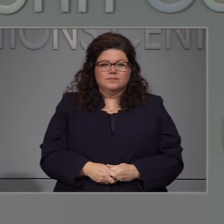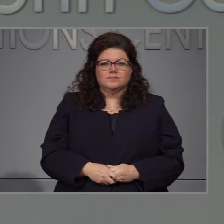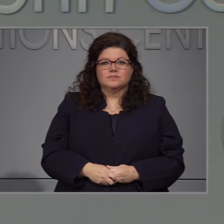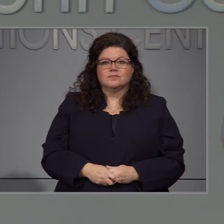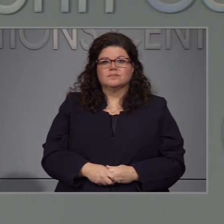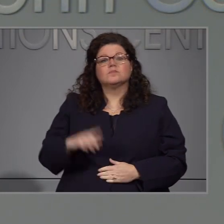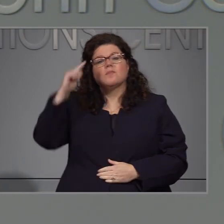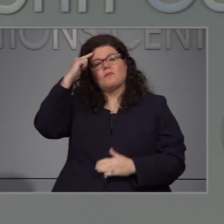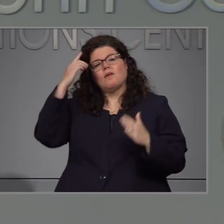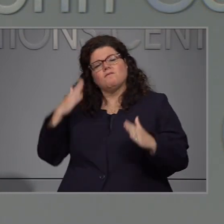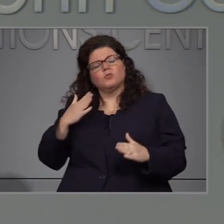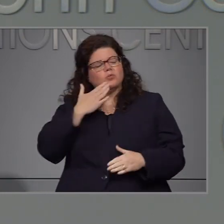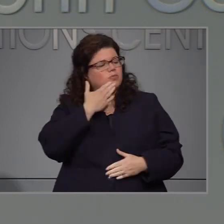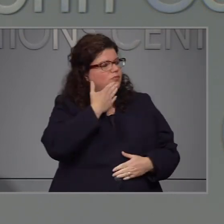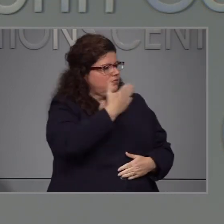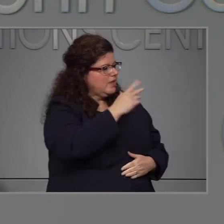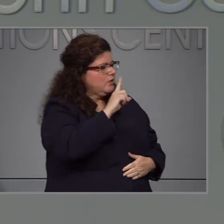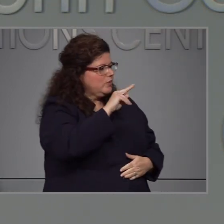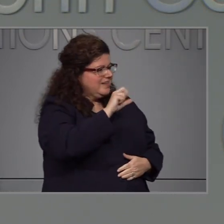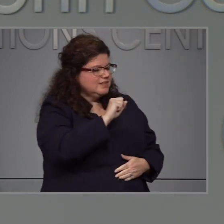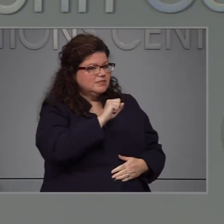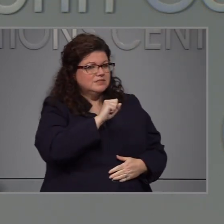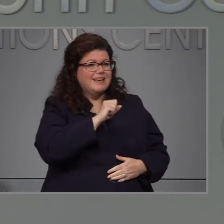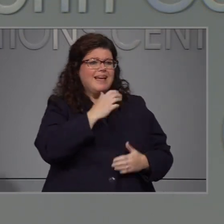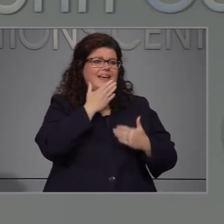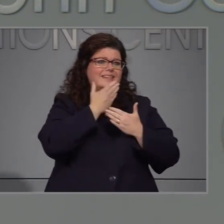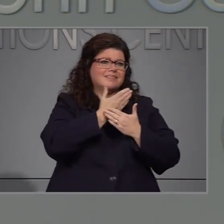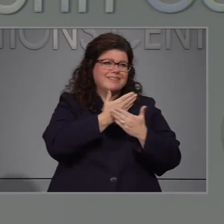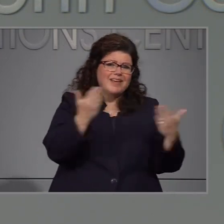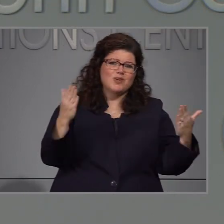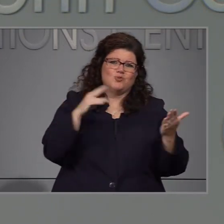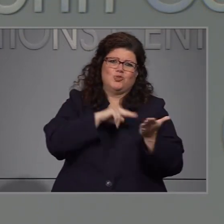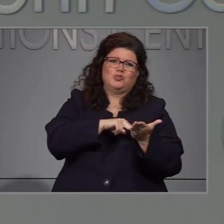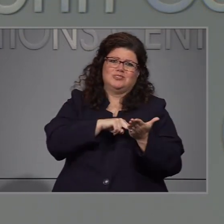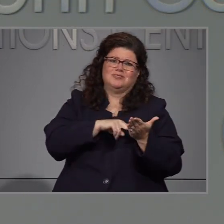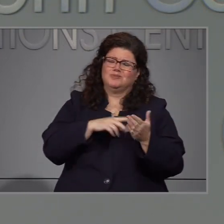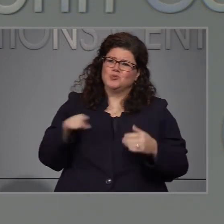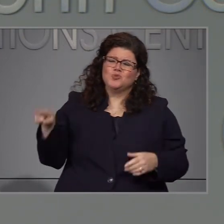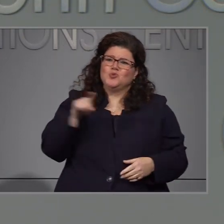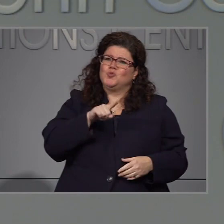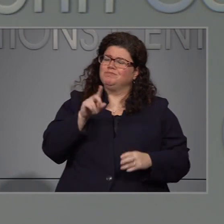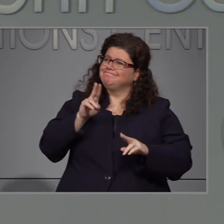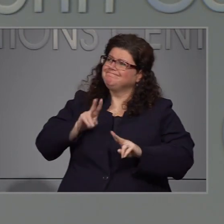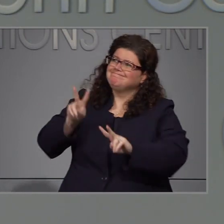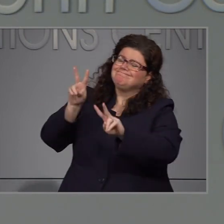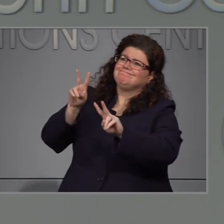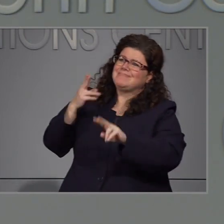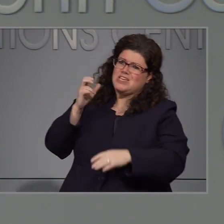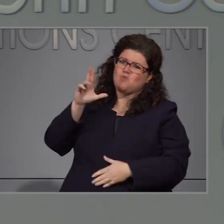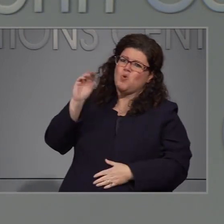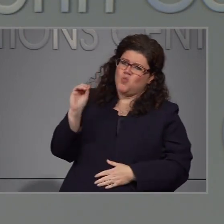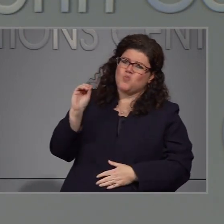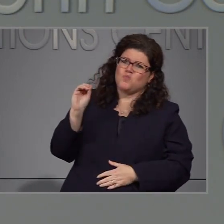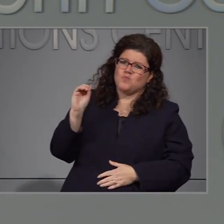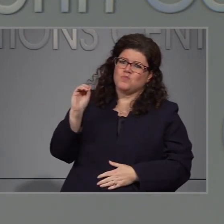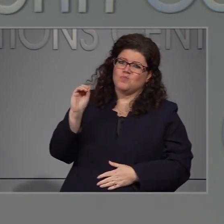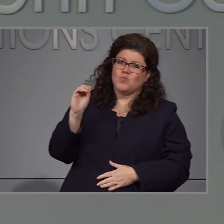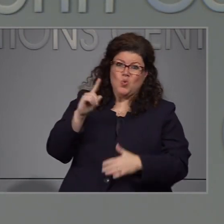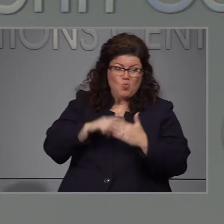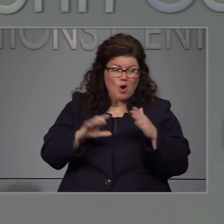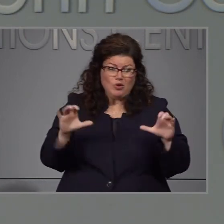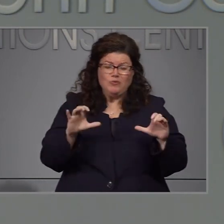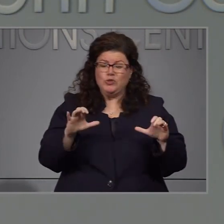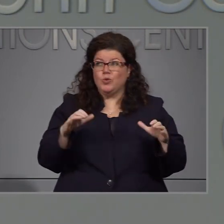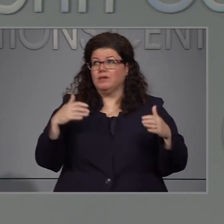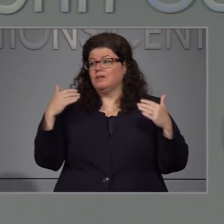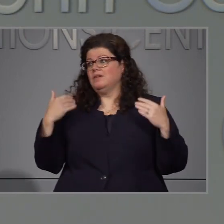Gracias, Denise. Y gracias a todos los enfermeros en nuestro estado. Ustedes son nuestros héroes el día de hoy y